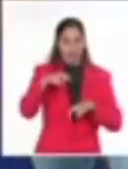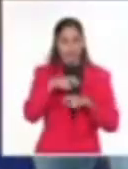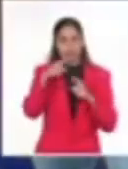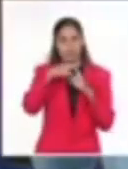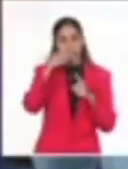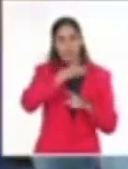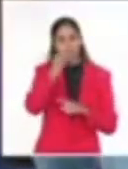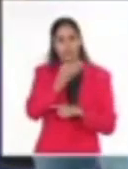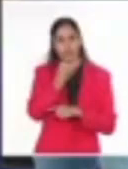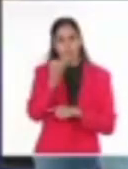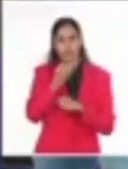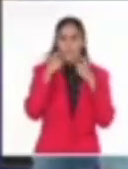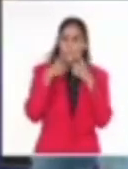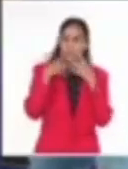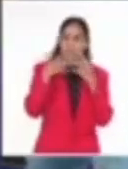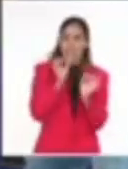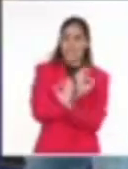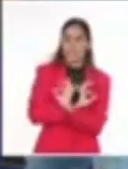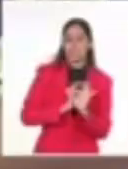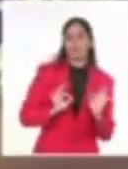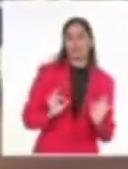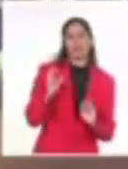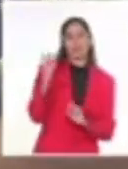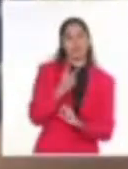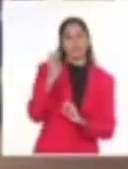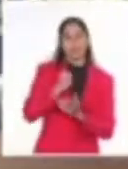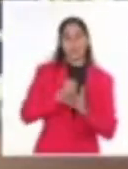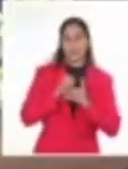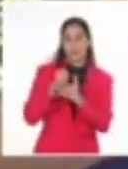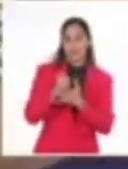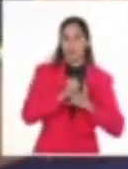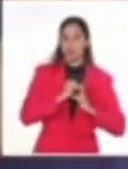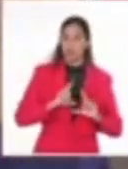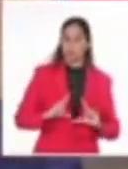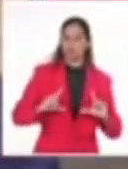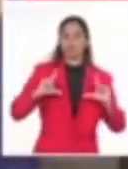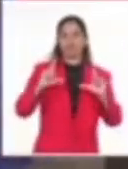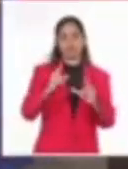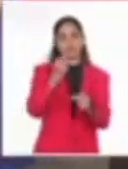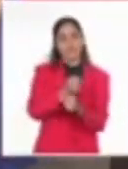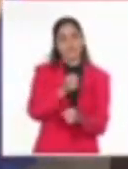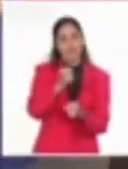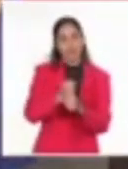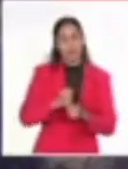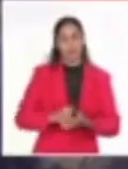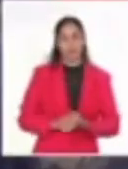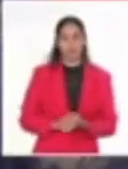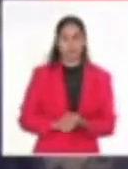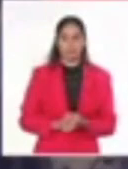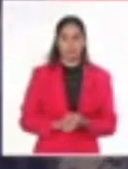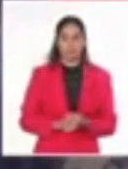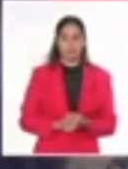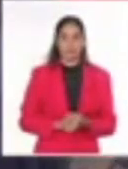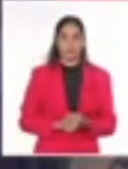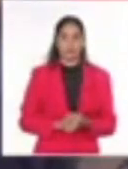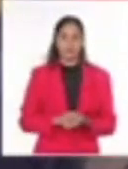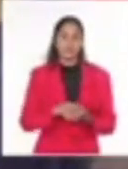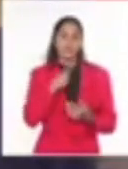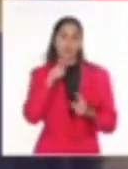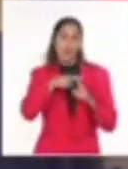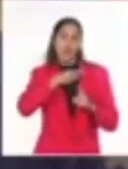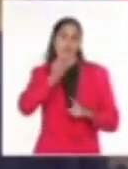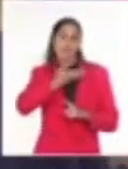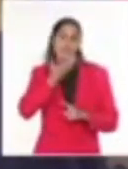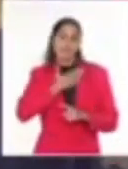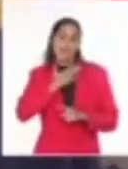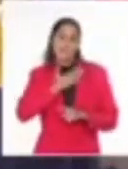sus aportes a la gestión empresarial y al programa de soberanía alimentaria y educación nutricional. He presentado un proyecto de desarrollo de